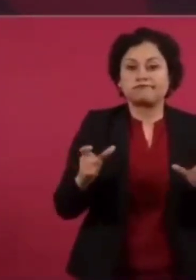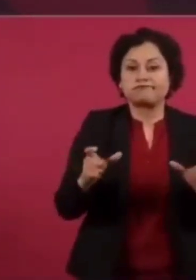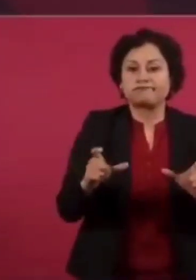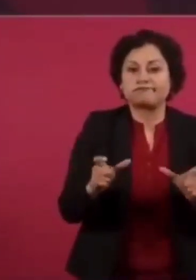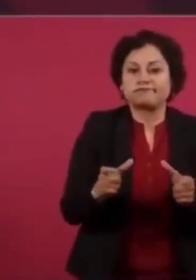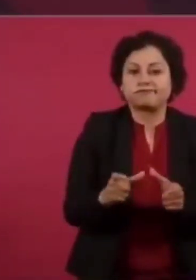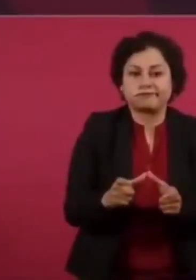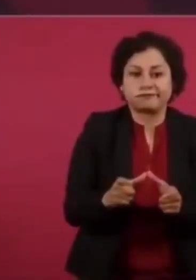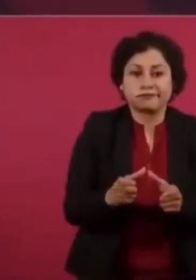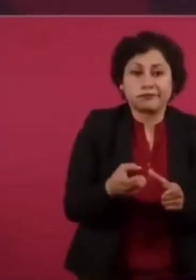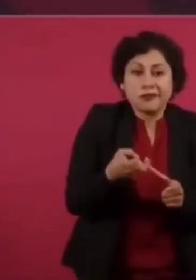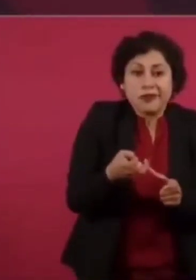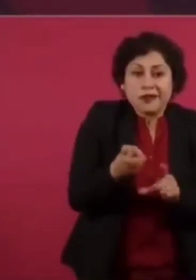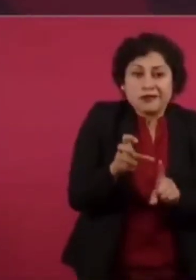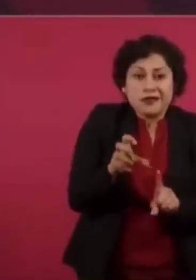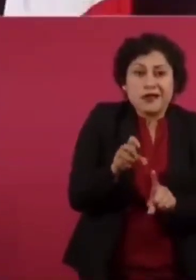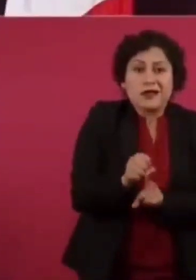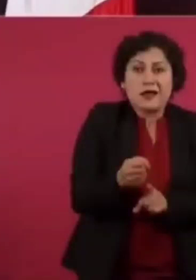como no sucedía en décadas.